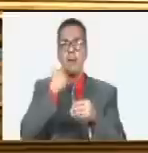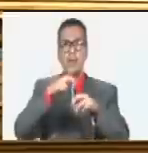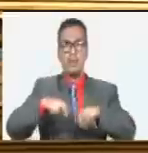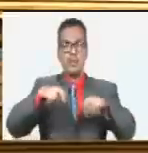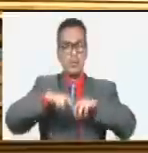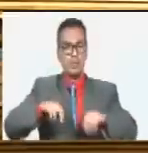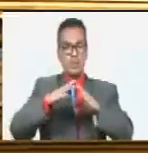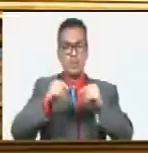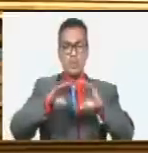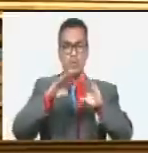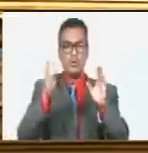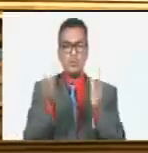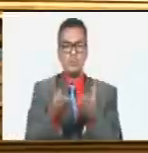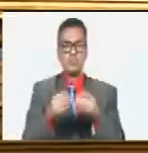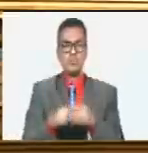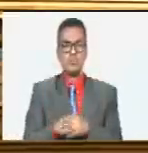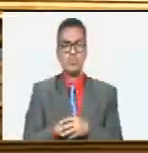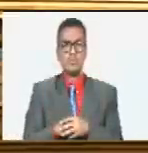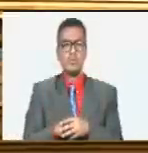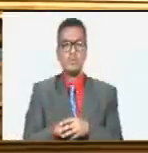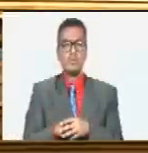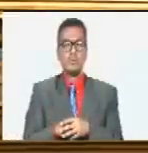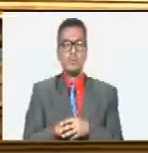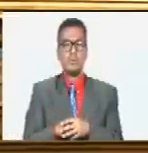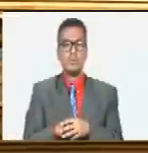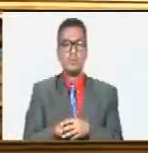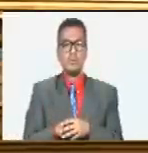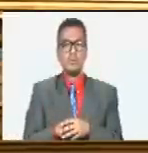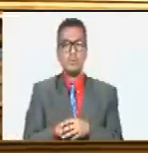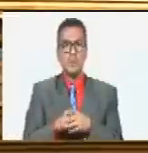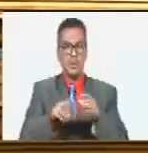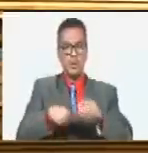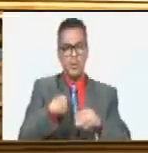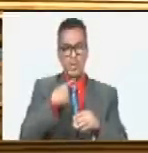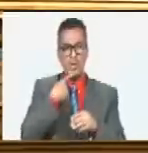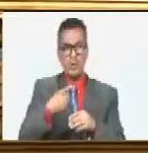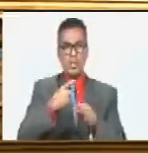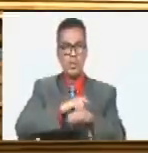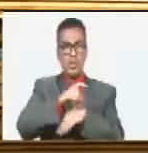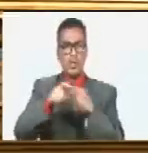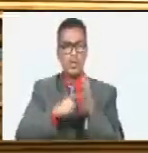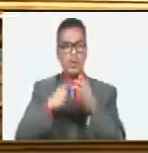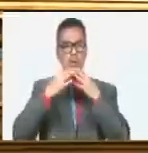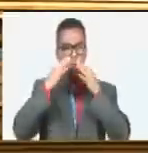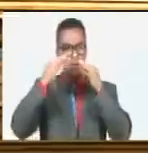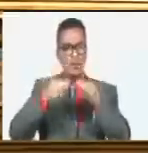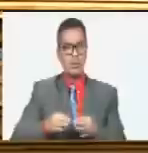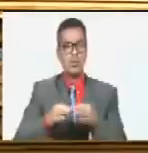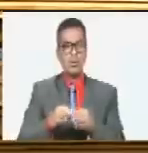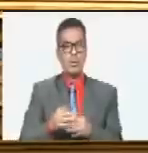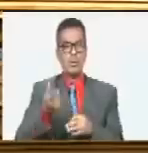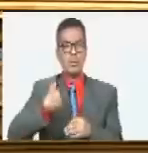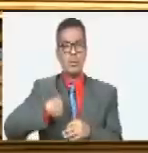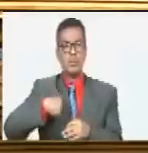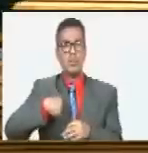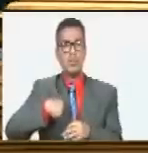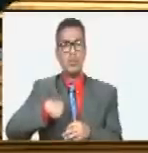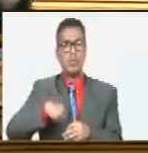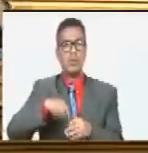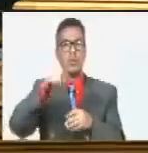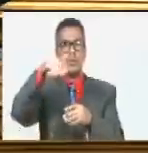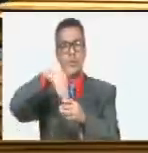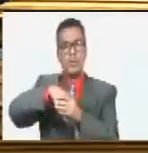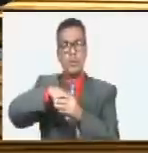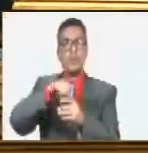entero. Y ahora sí podemos decir con absoluta certeza que los muertos en Venezuela no votan. Y no votan